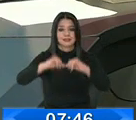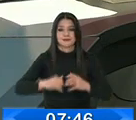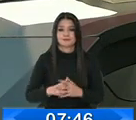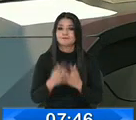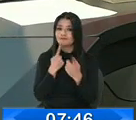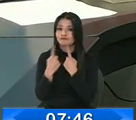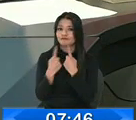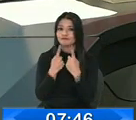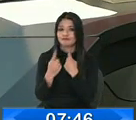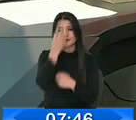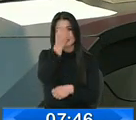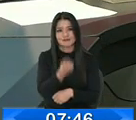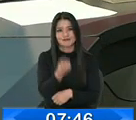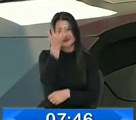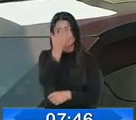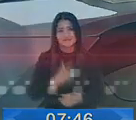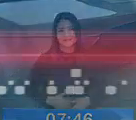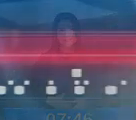diálogo. Muy buen día.